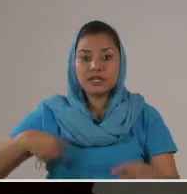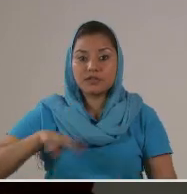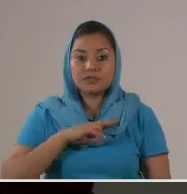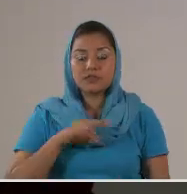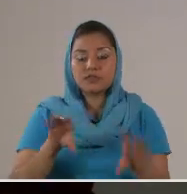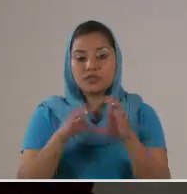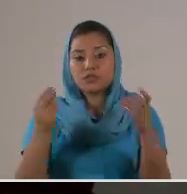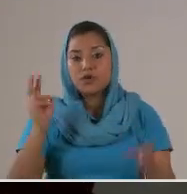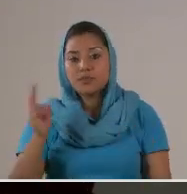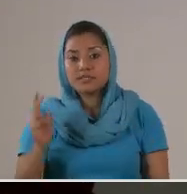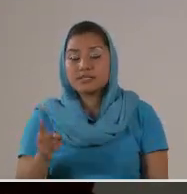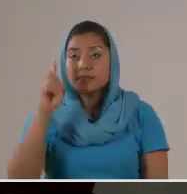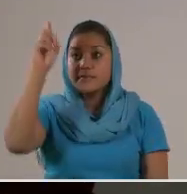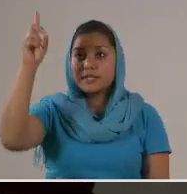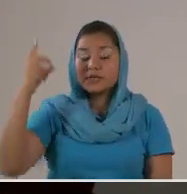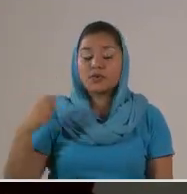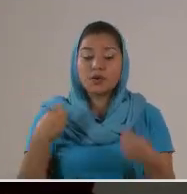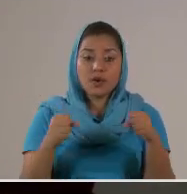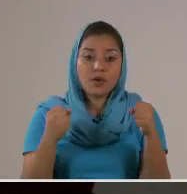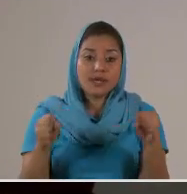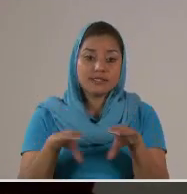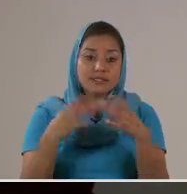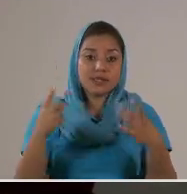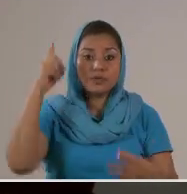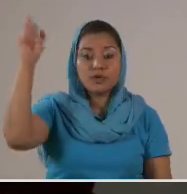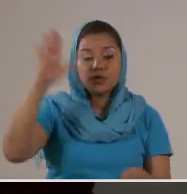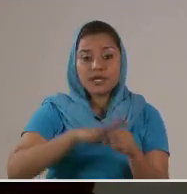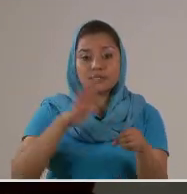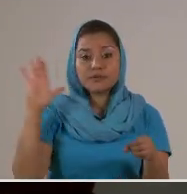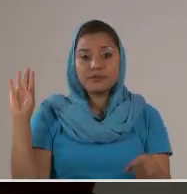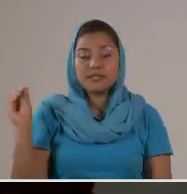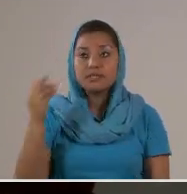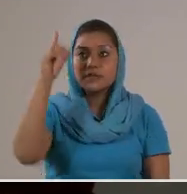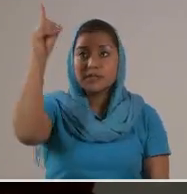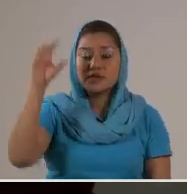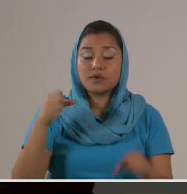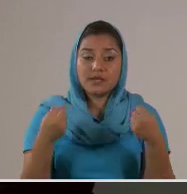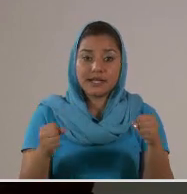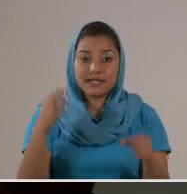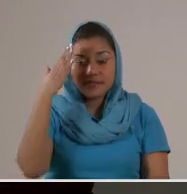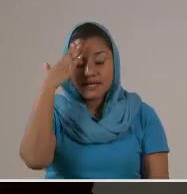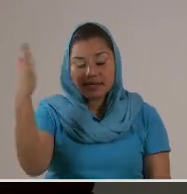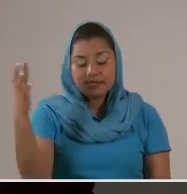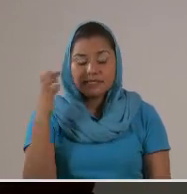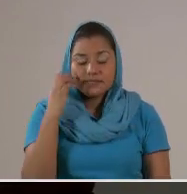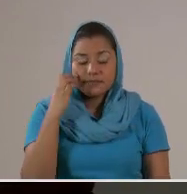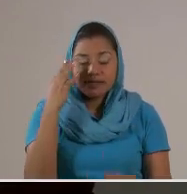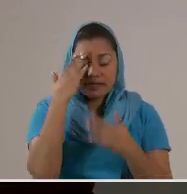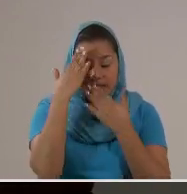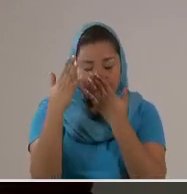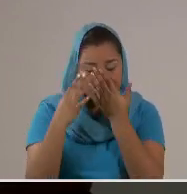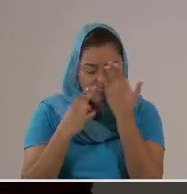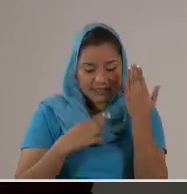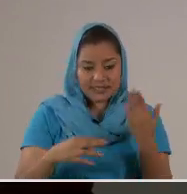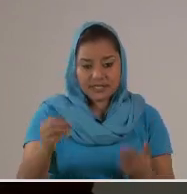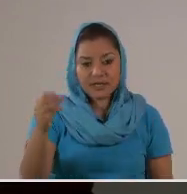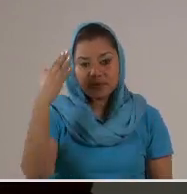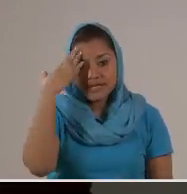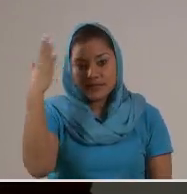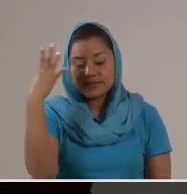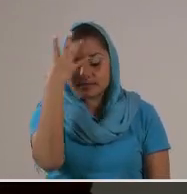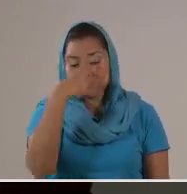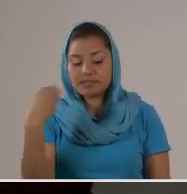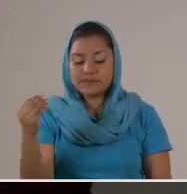siempre lo haces Y como tú has prometido que lo harás gracias padre gracias hijo Y gracias